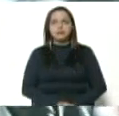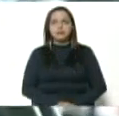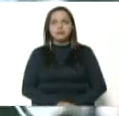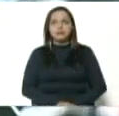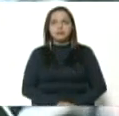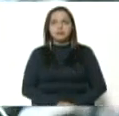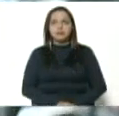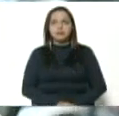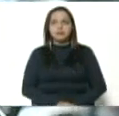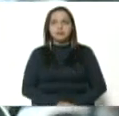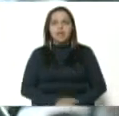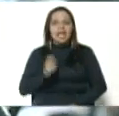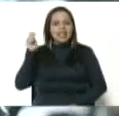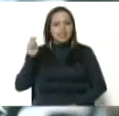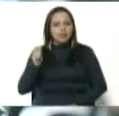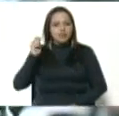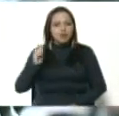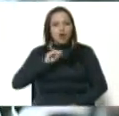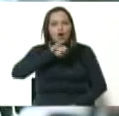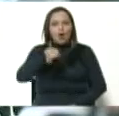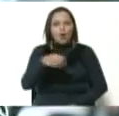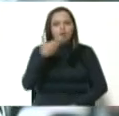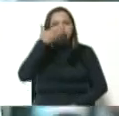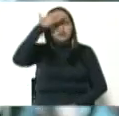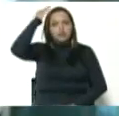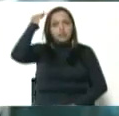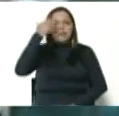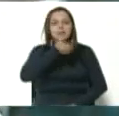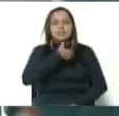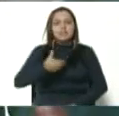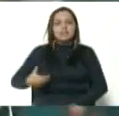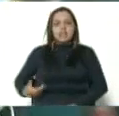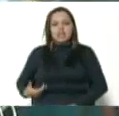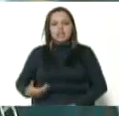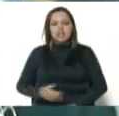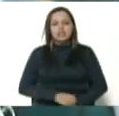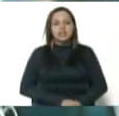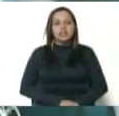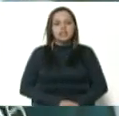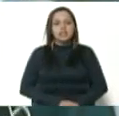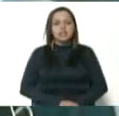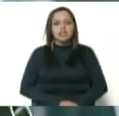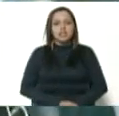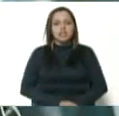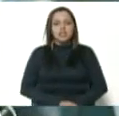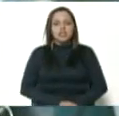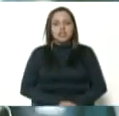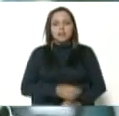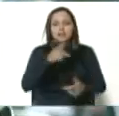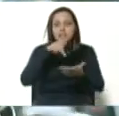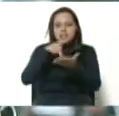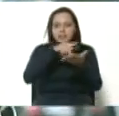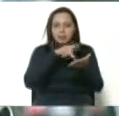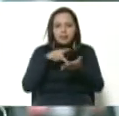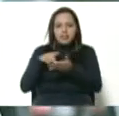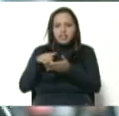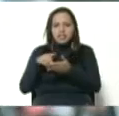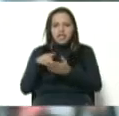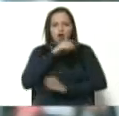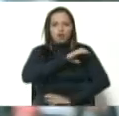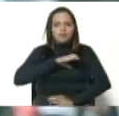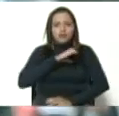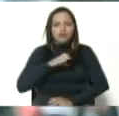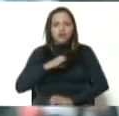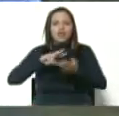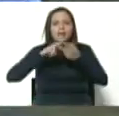Ciudadano diputado Jorge Rodríguez, presidente y demás miembros de la Comisión de Diálogo, Paz y Reconciliación